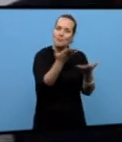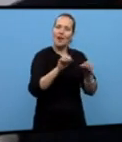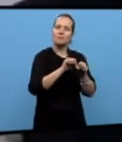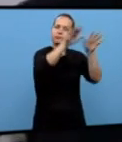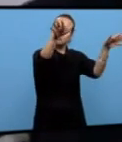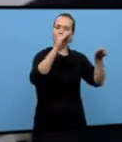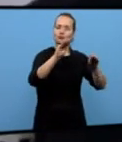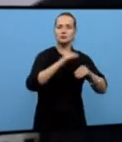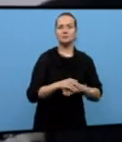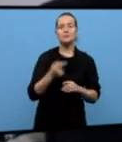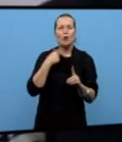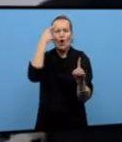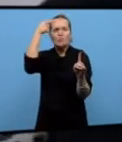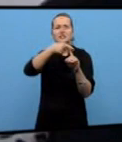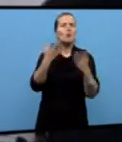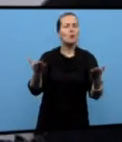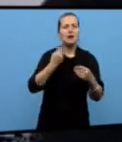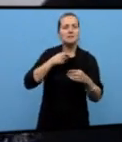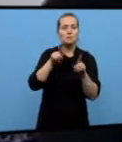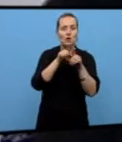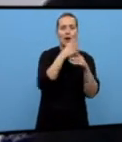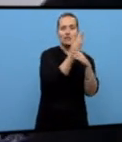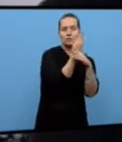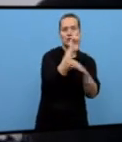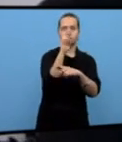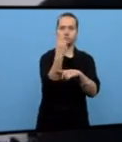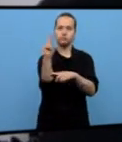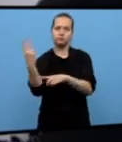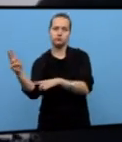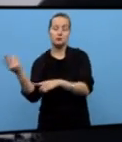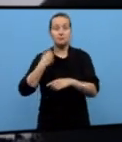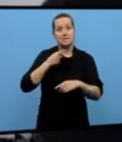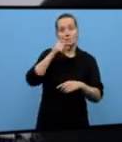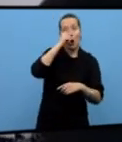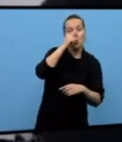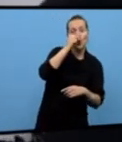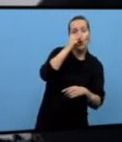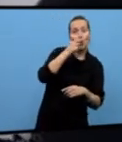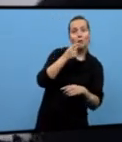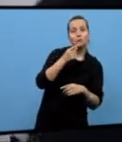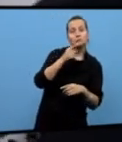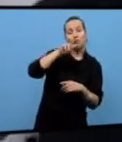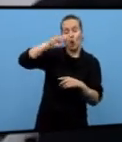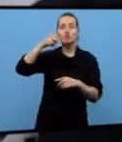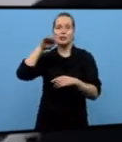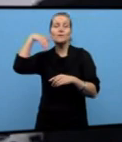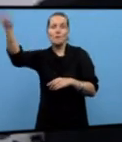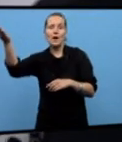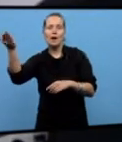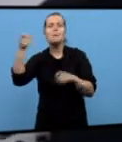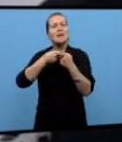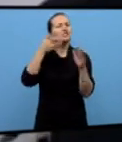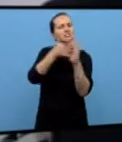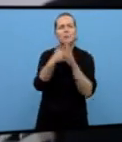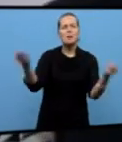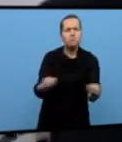Pretendemos intercalar exposicións de xente de aquí, exposición de xente de fora, pero sempre potenciando